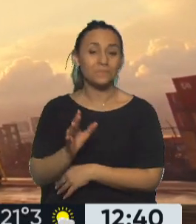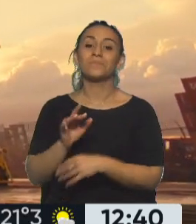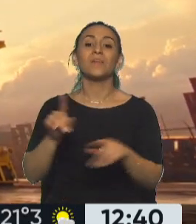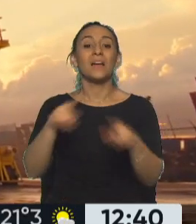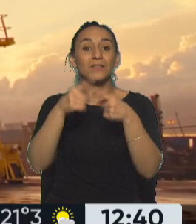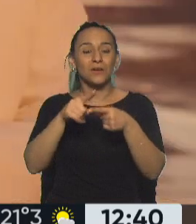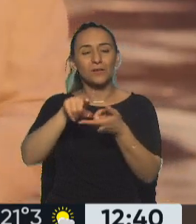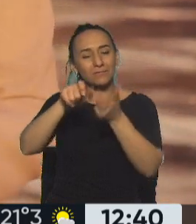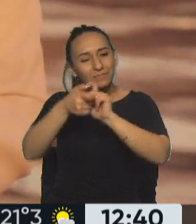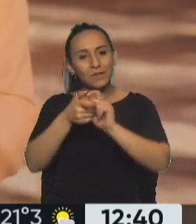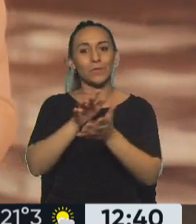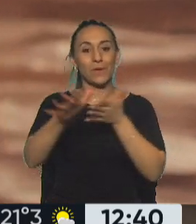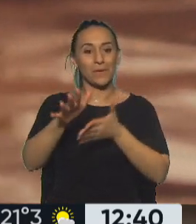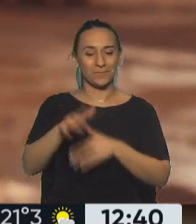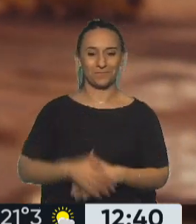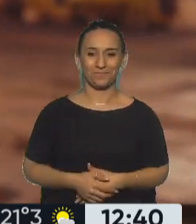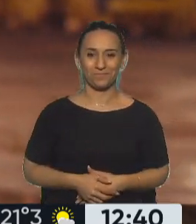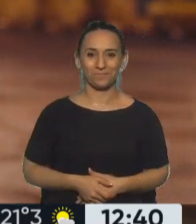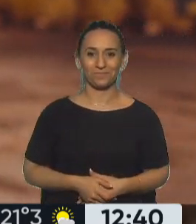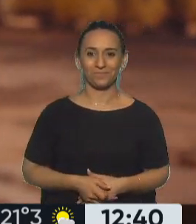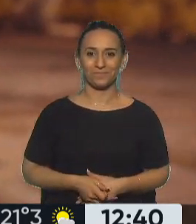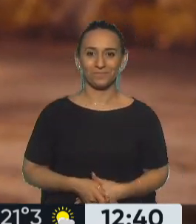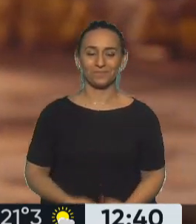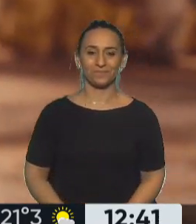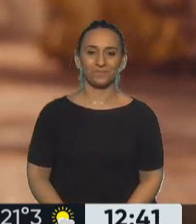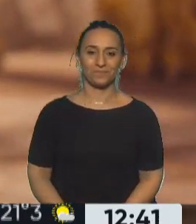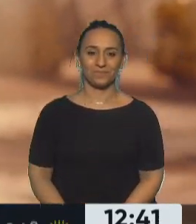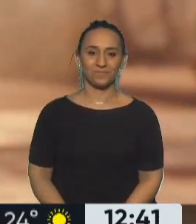de Noche, Nieve de Día, Cristian Nodal y Ricky Martin.